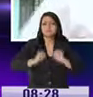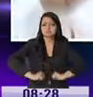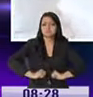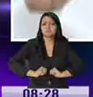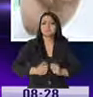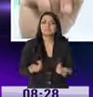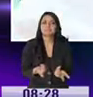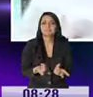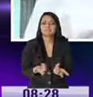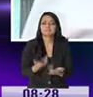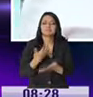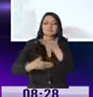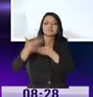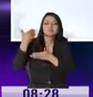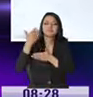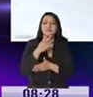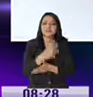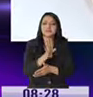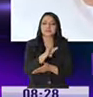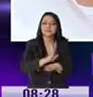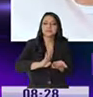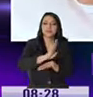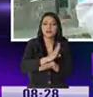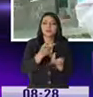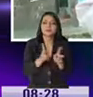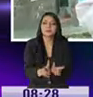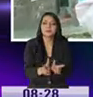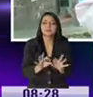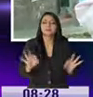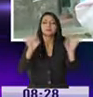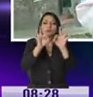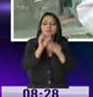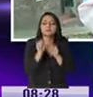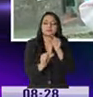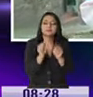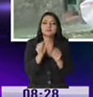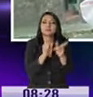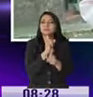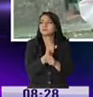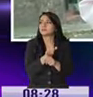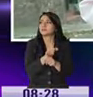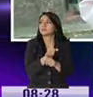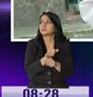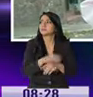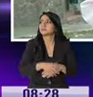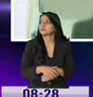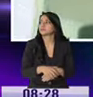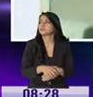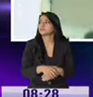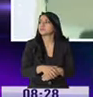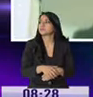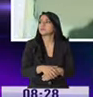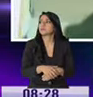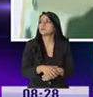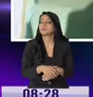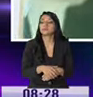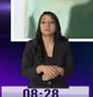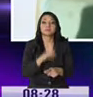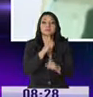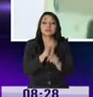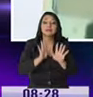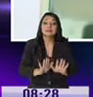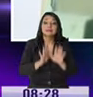en leyendas en el barrio. Y les van constituyéndose en lo que de a poquito, Pepito lo están llamando, que de a poquito, pues, se van constituyendo